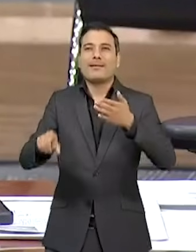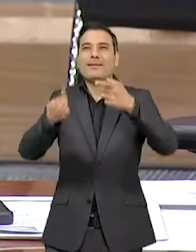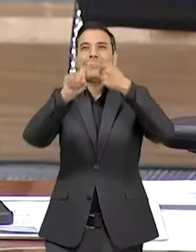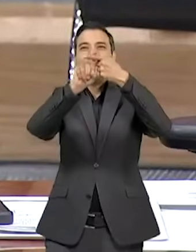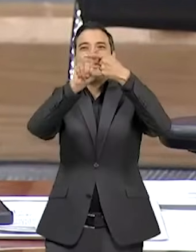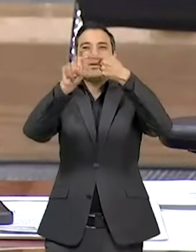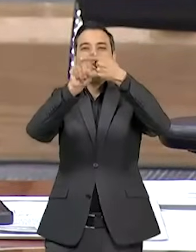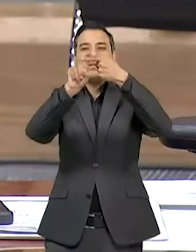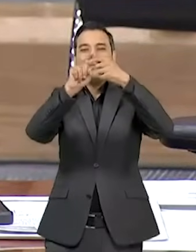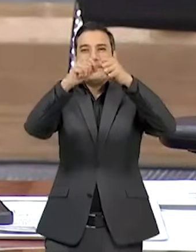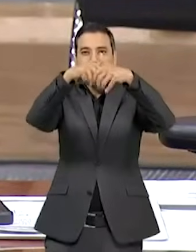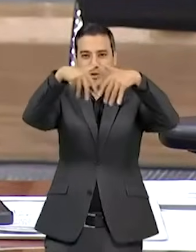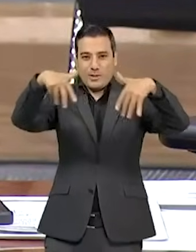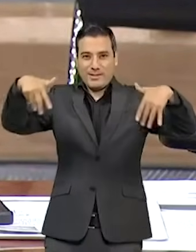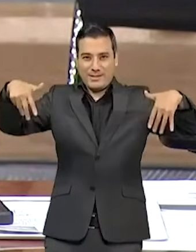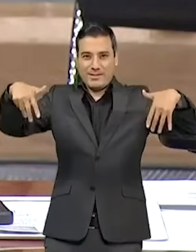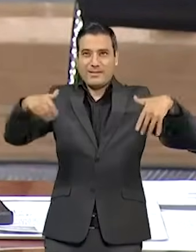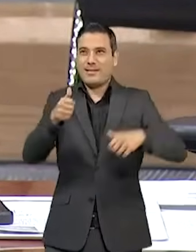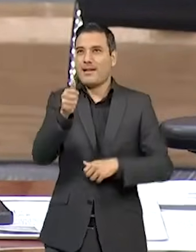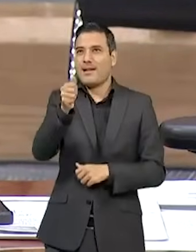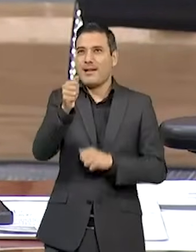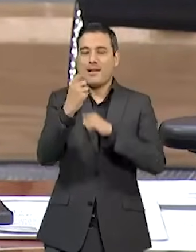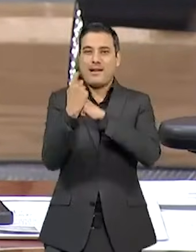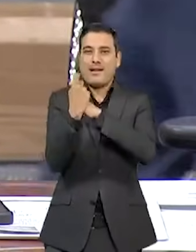un costo de